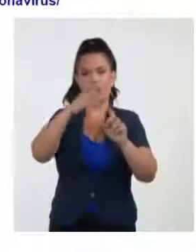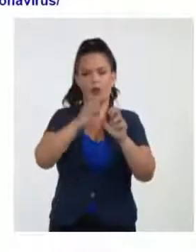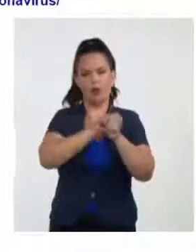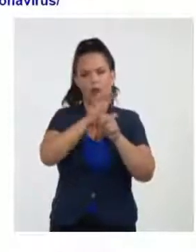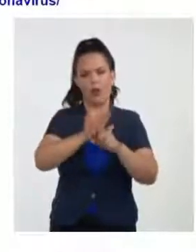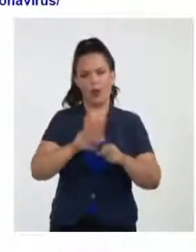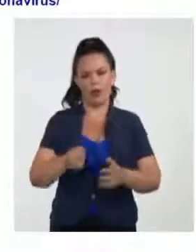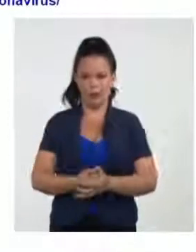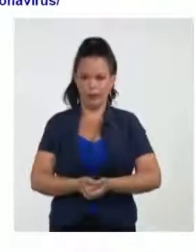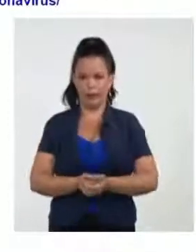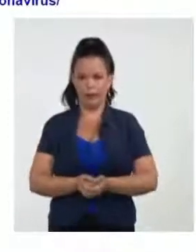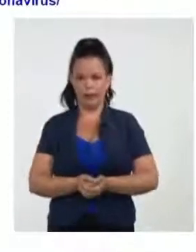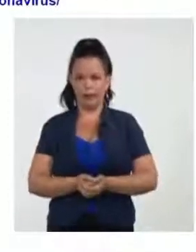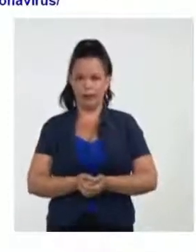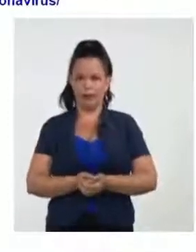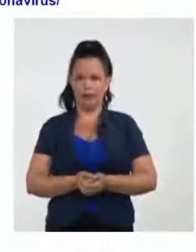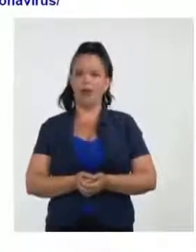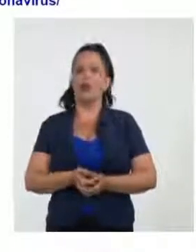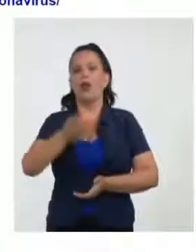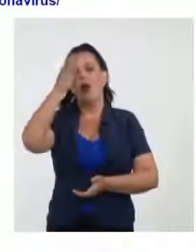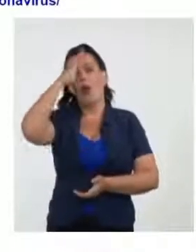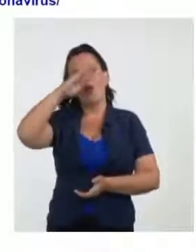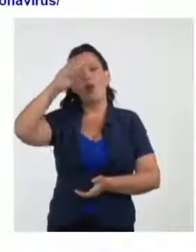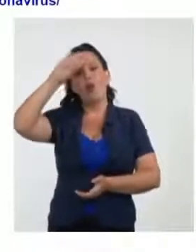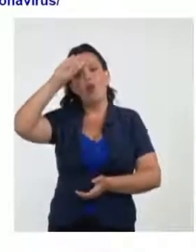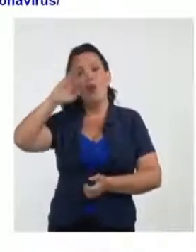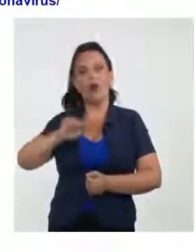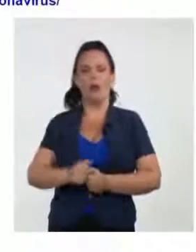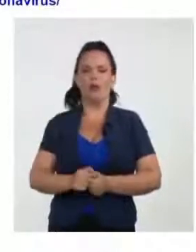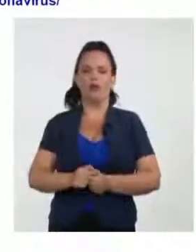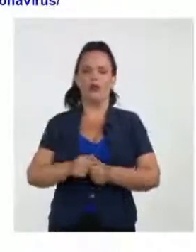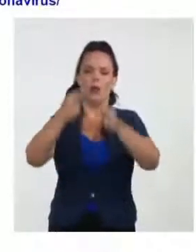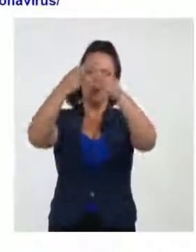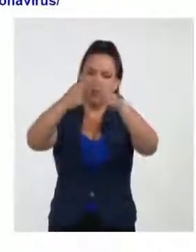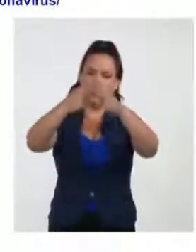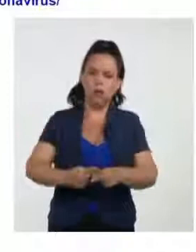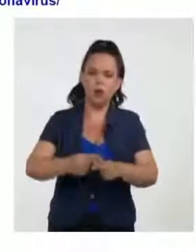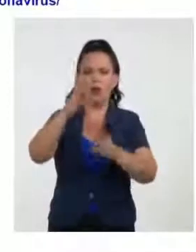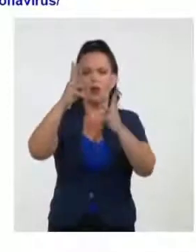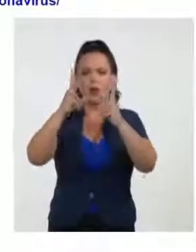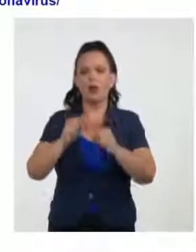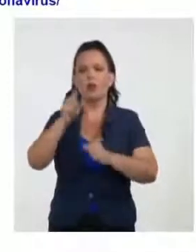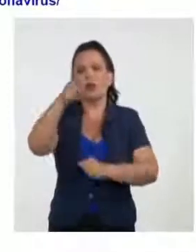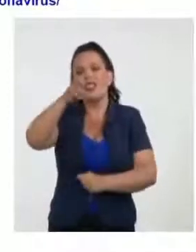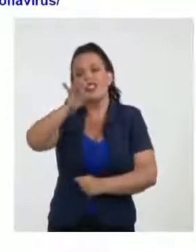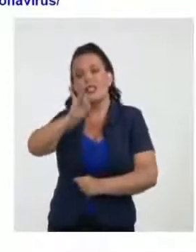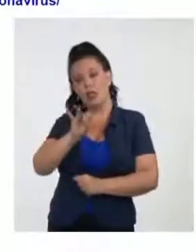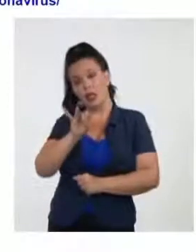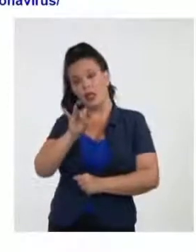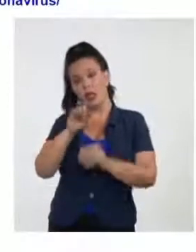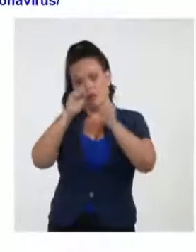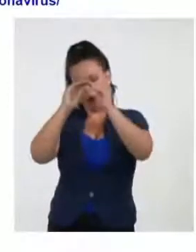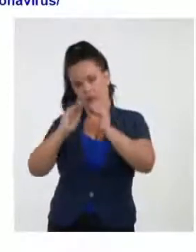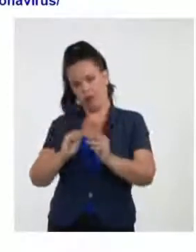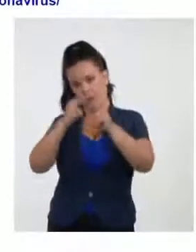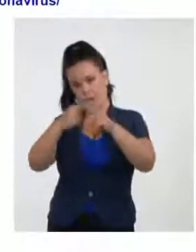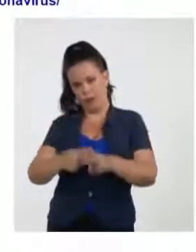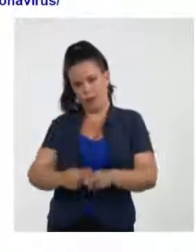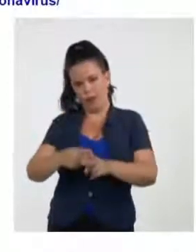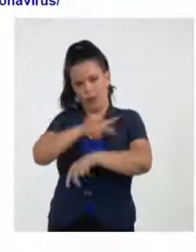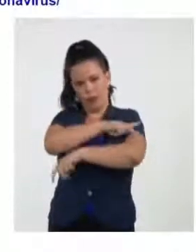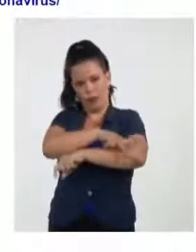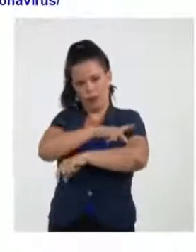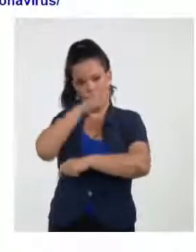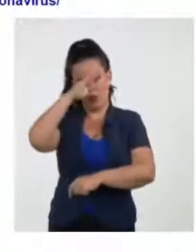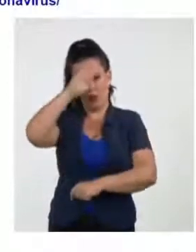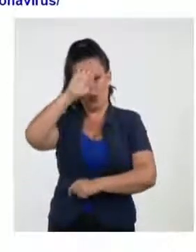en una posición que es la posición número 17, de acuerdo al número de casos, pues ahí tiene la cifra, la última